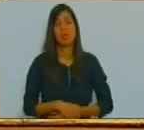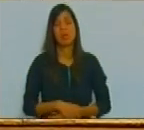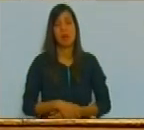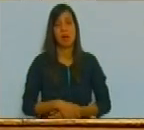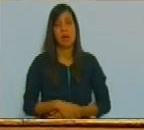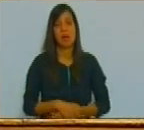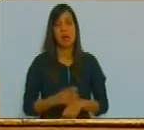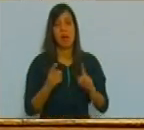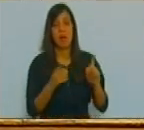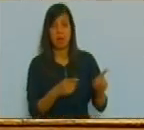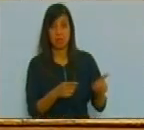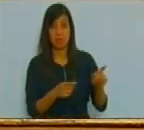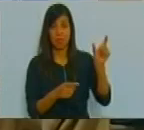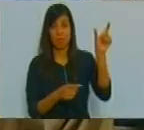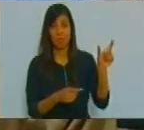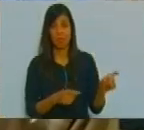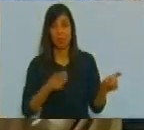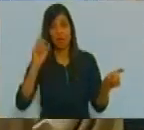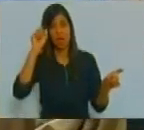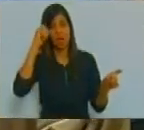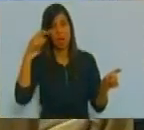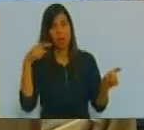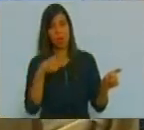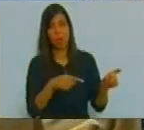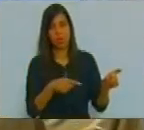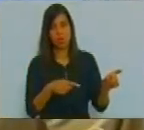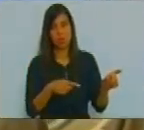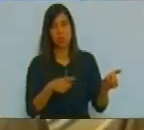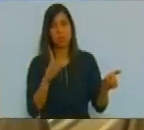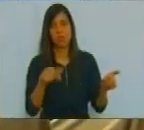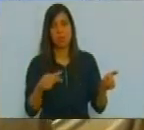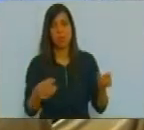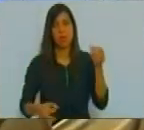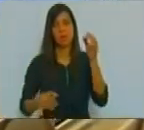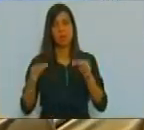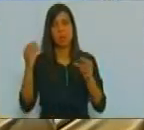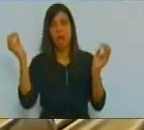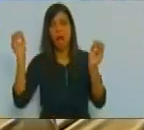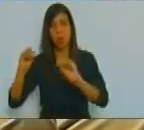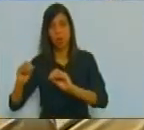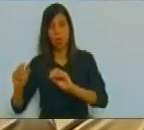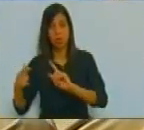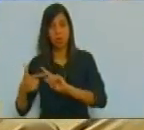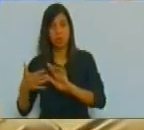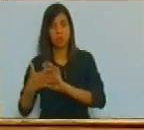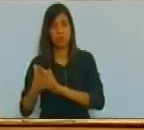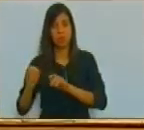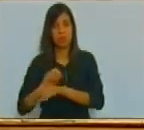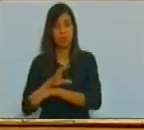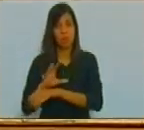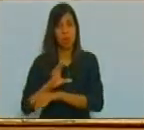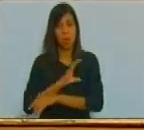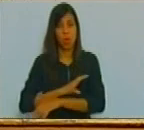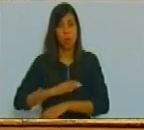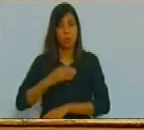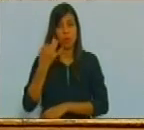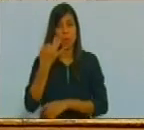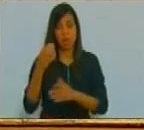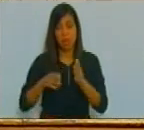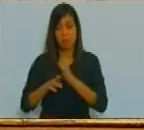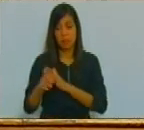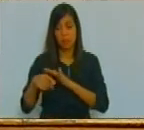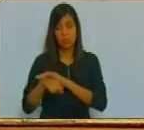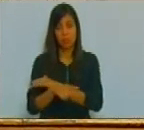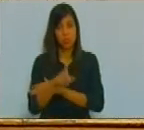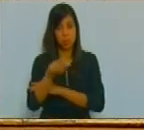a esta persona se le debe recordar así como el tribunal que acordó la medida por recomendación de la comisión de la verdad se